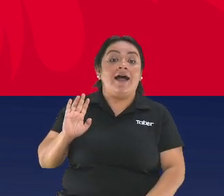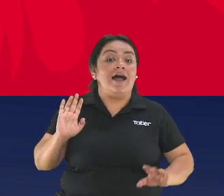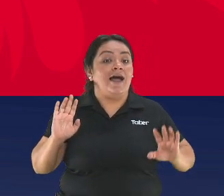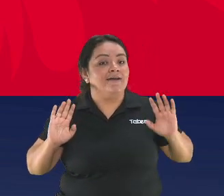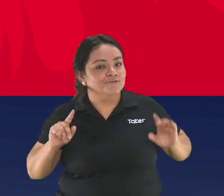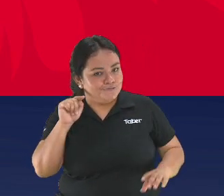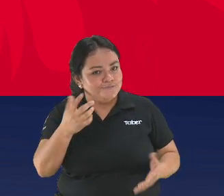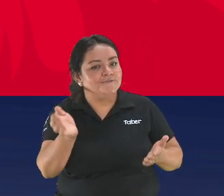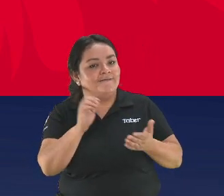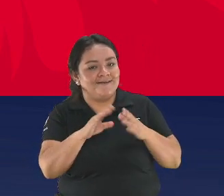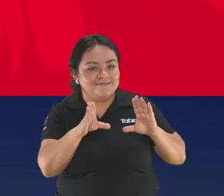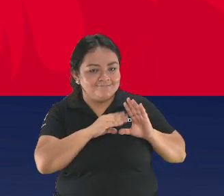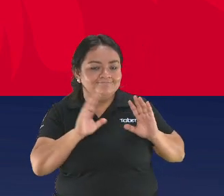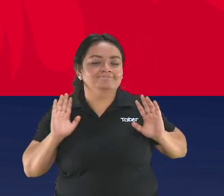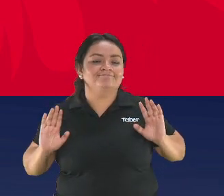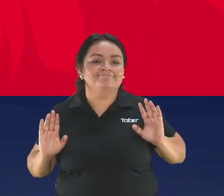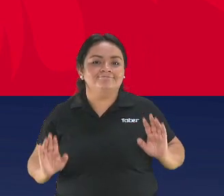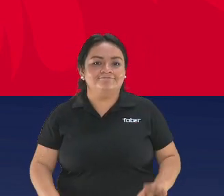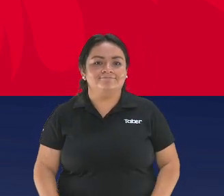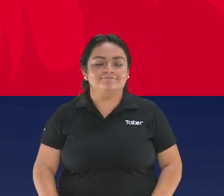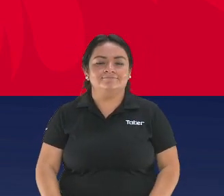reciba cristo hermano